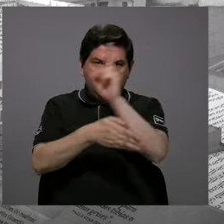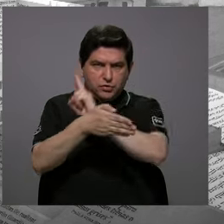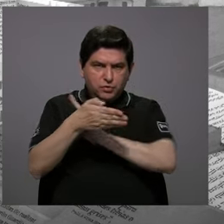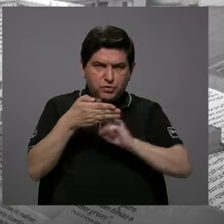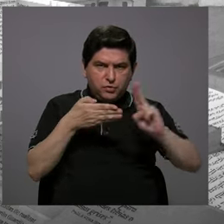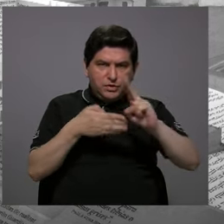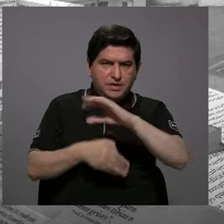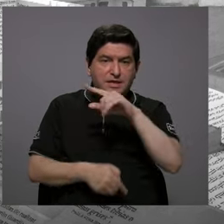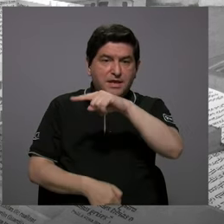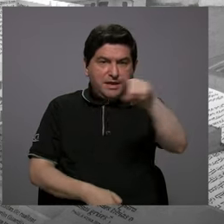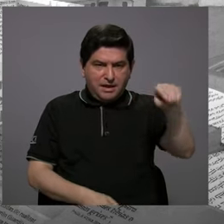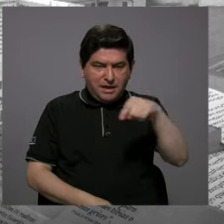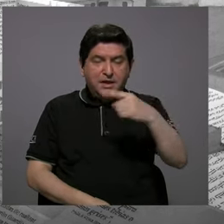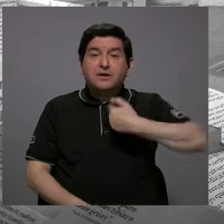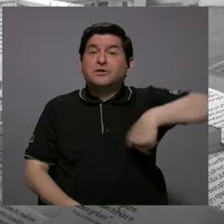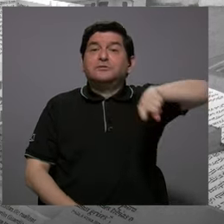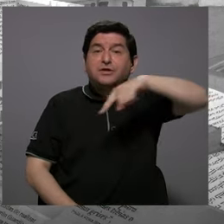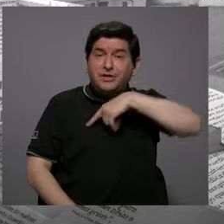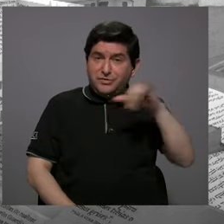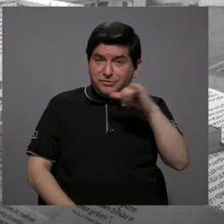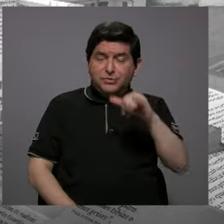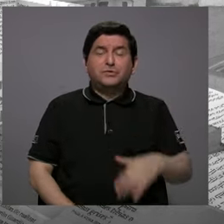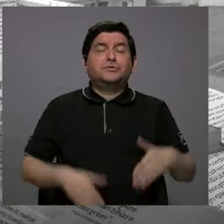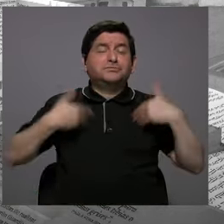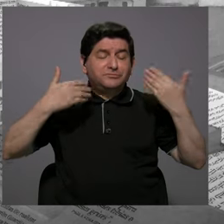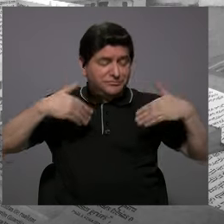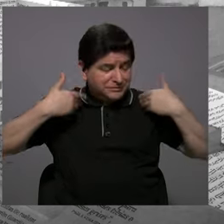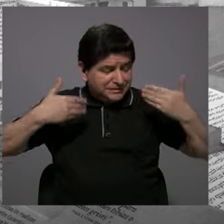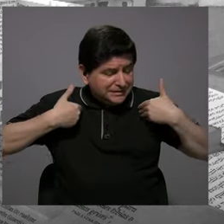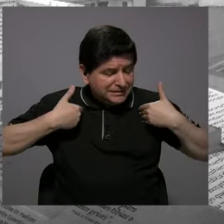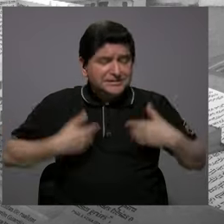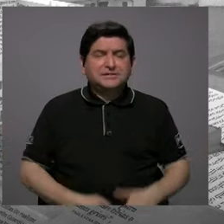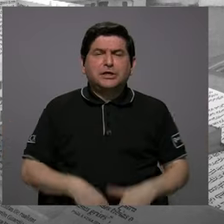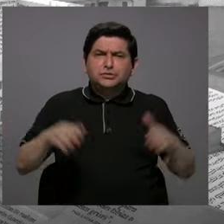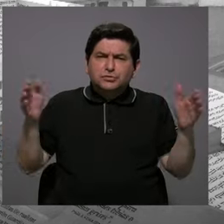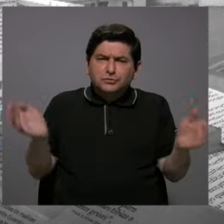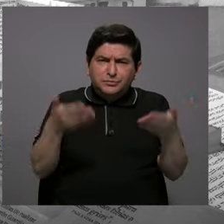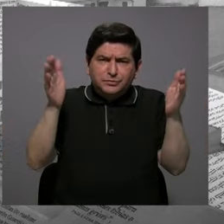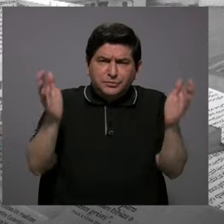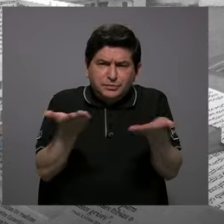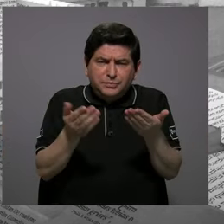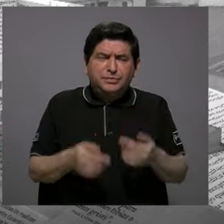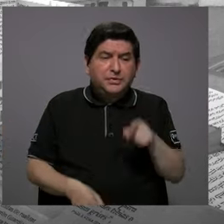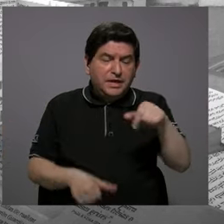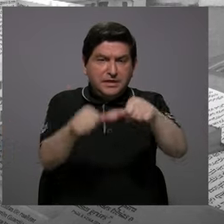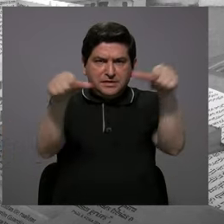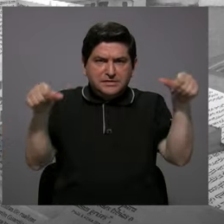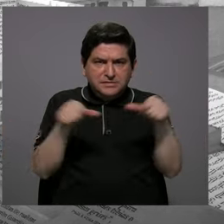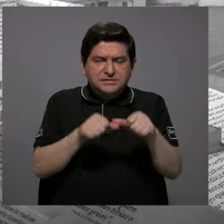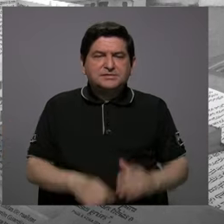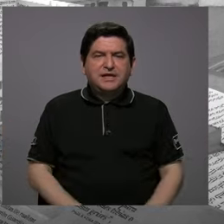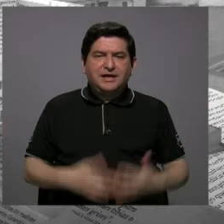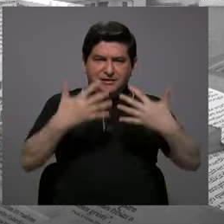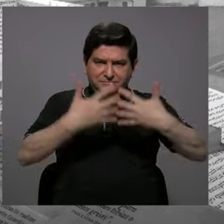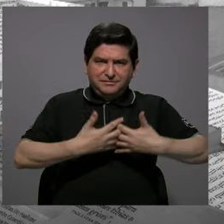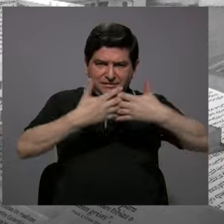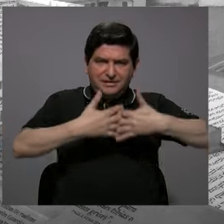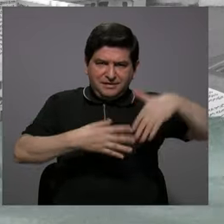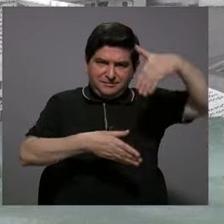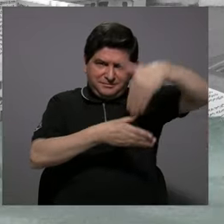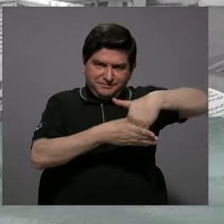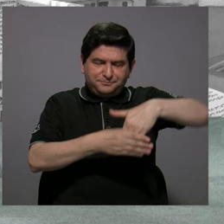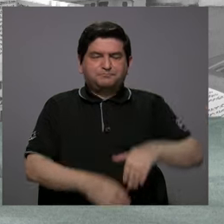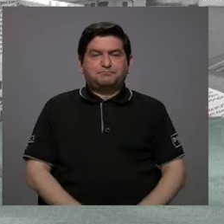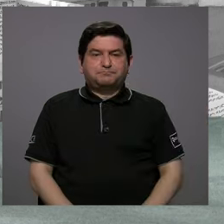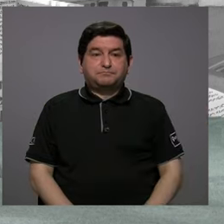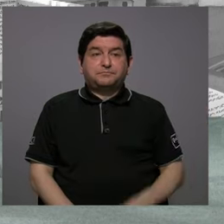de ellos y nosotros Así que estamos muy contentos para fomentar más estas disciplinas en el ámbito empresarial en